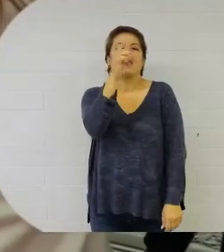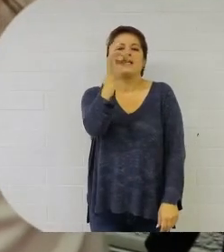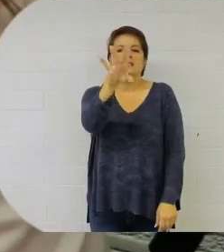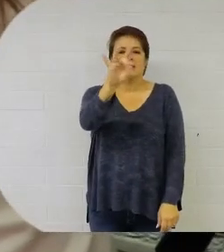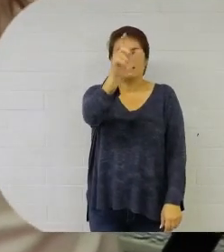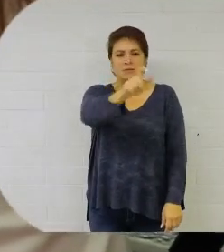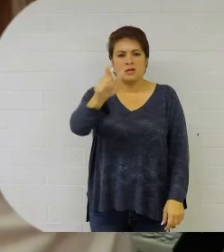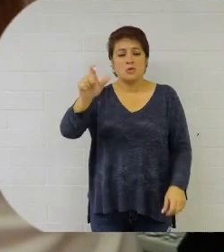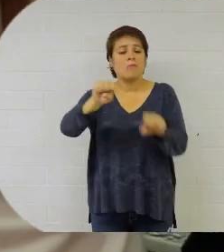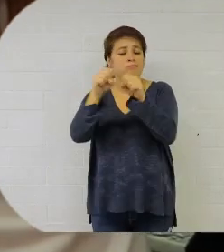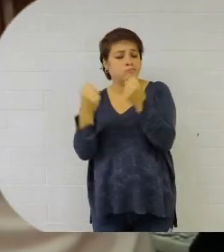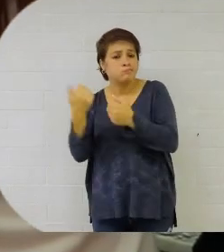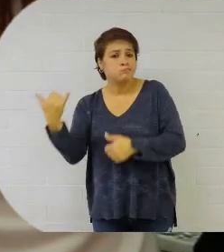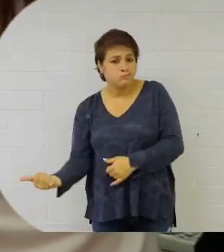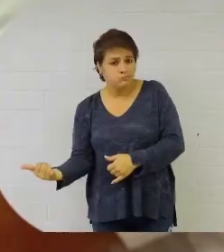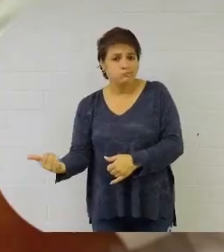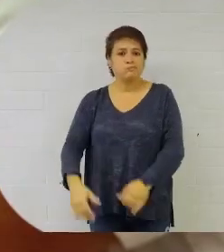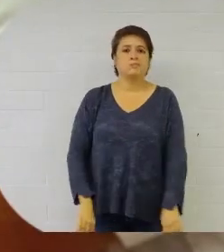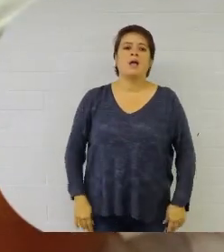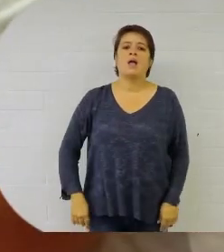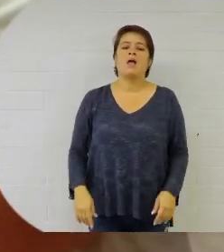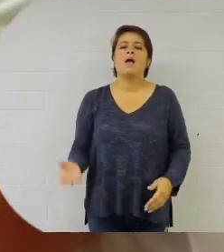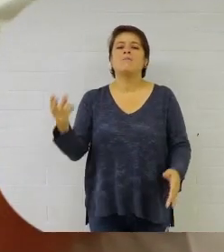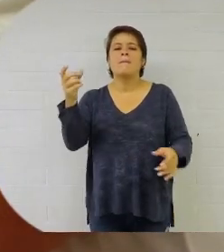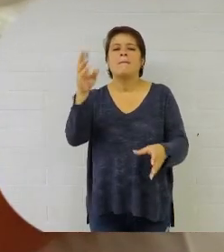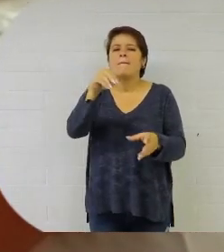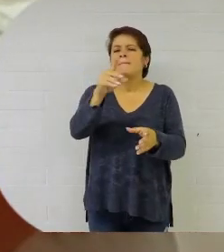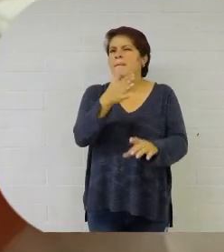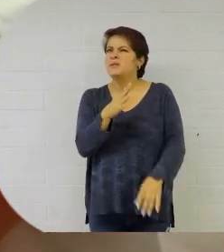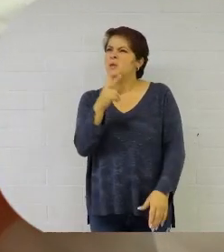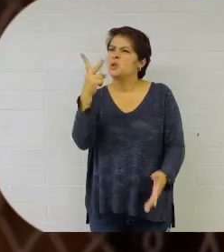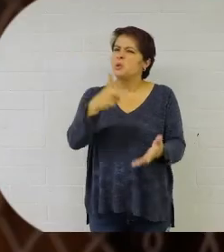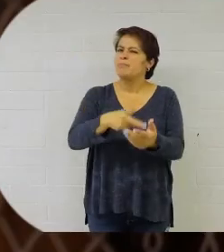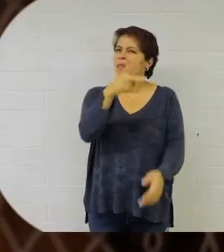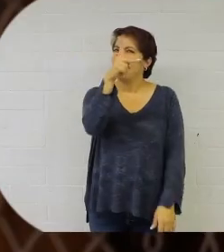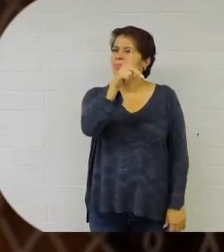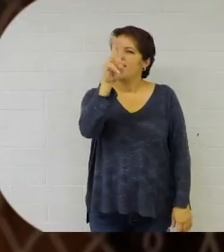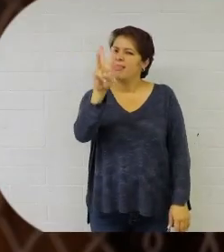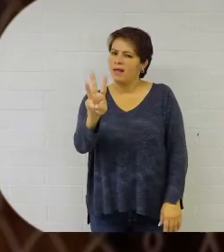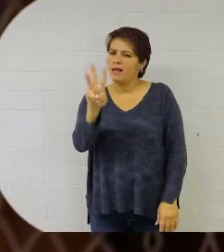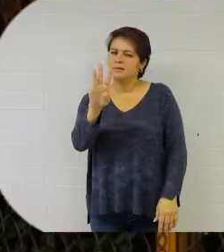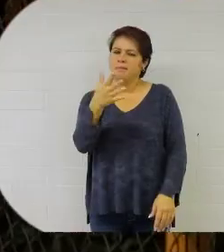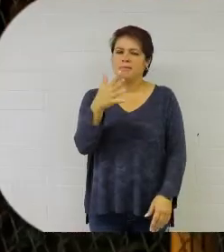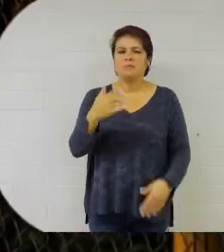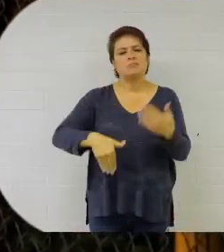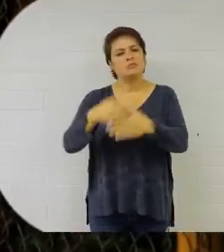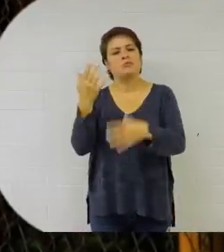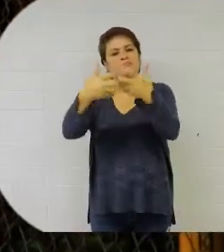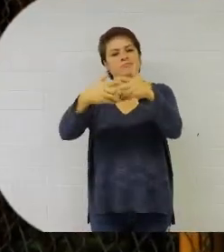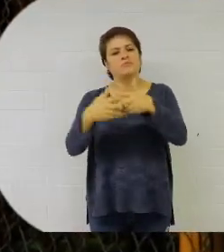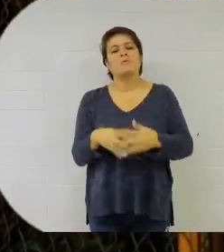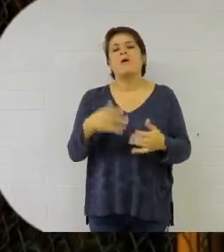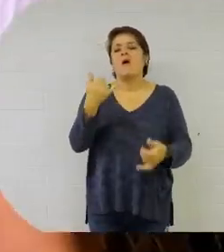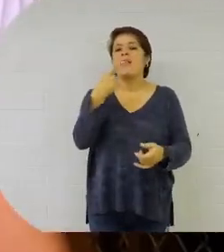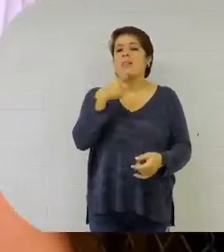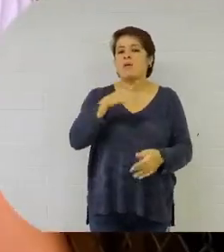15 recicladores del mismo territorio siderense y está constituida desde el año 2013. Bueno, Adriana, entonces te